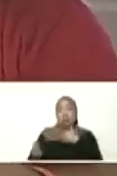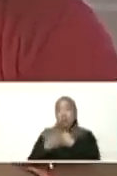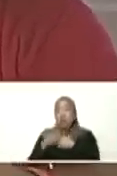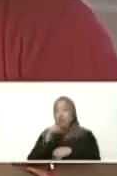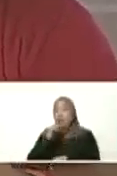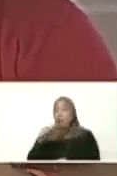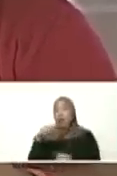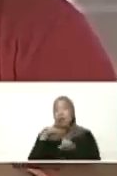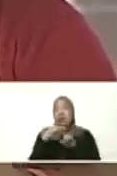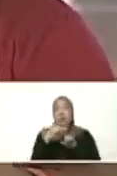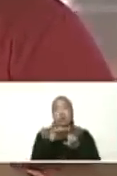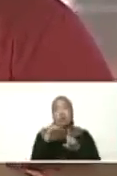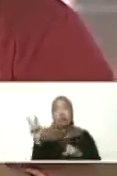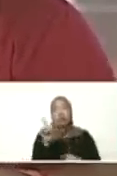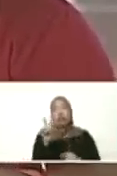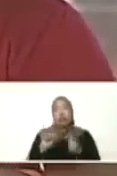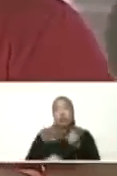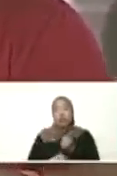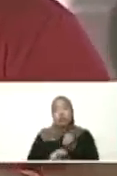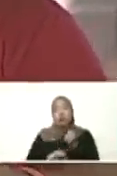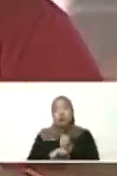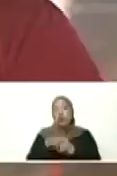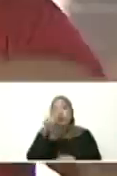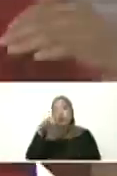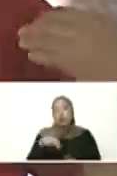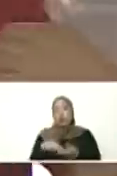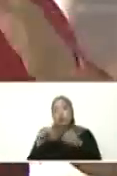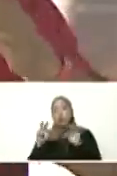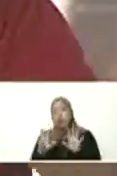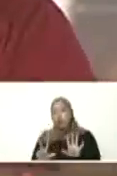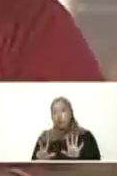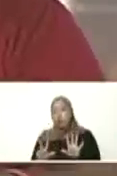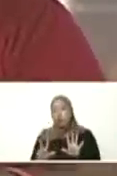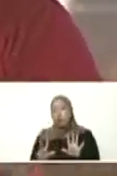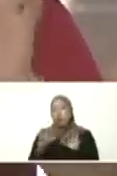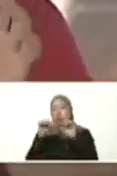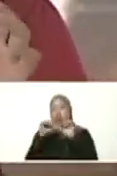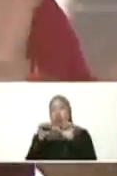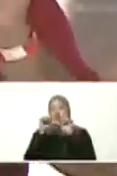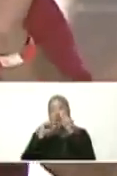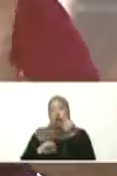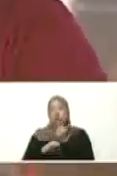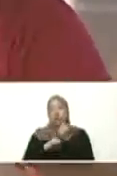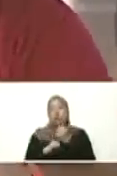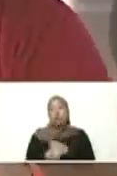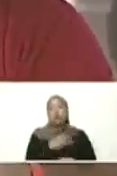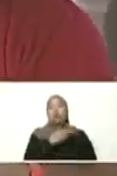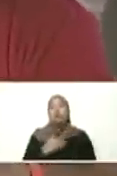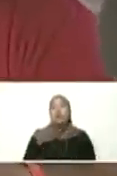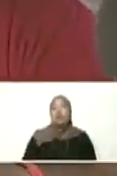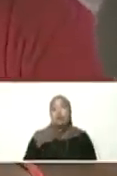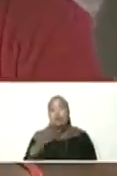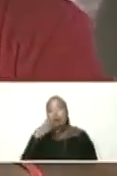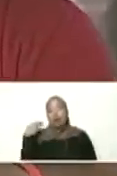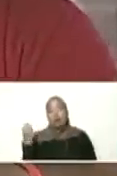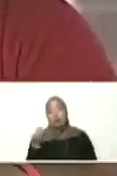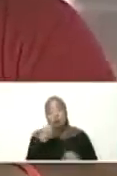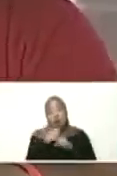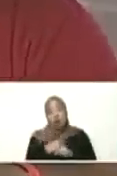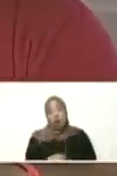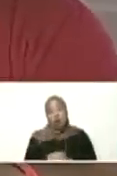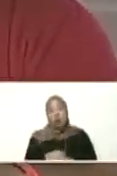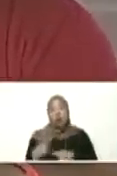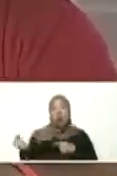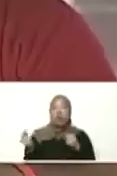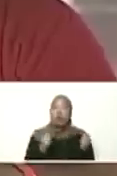pueblo de pie, el pueblo que le respaldó en el 2018, el pueblo que está dispuesto a seguirle respaldando. Presidente, nosotros estamos esperando este debate, estamos